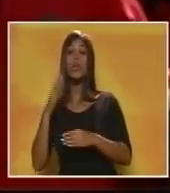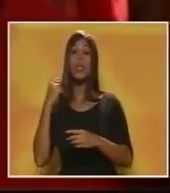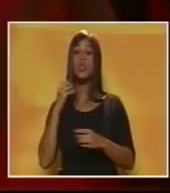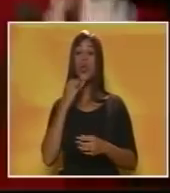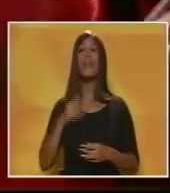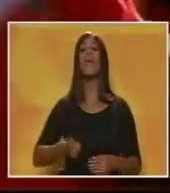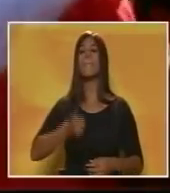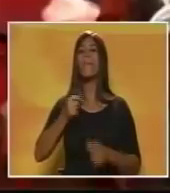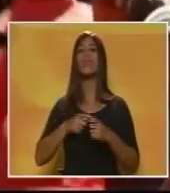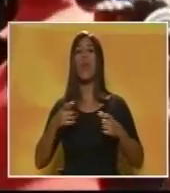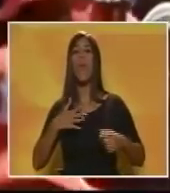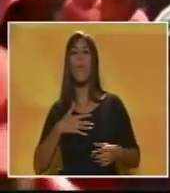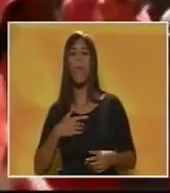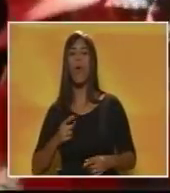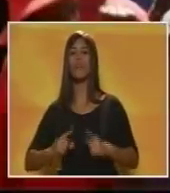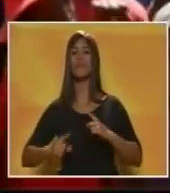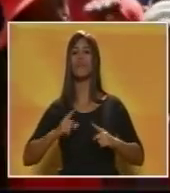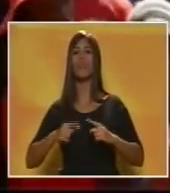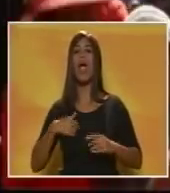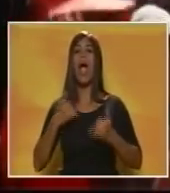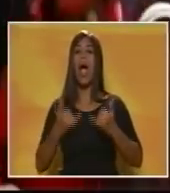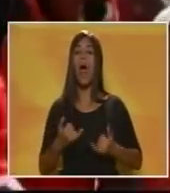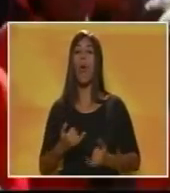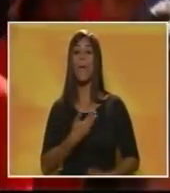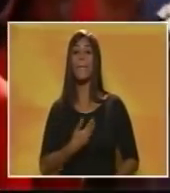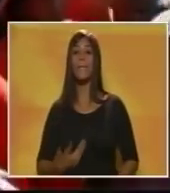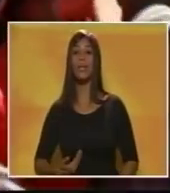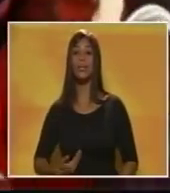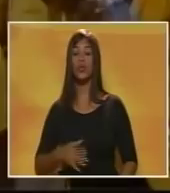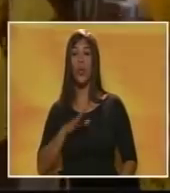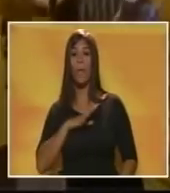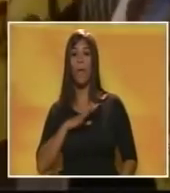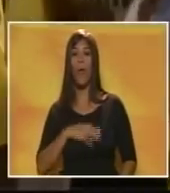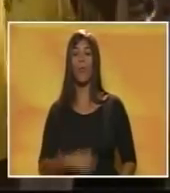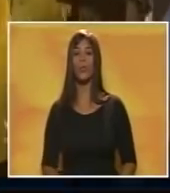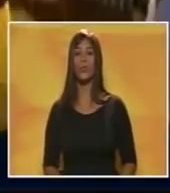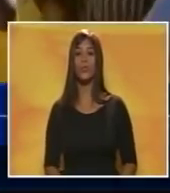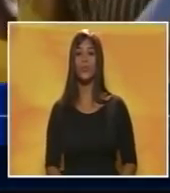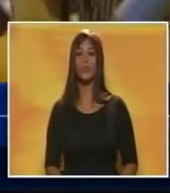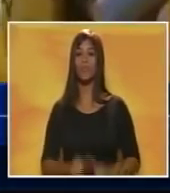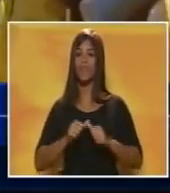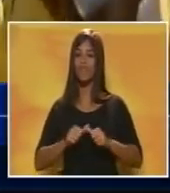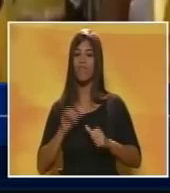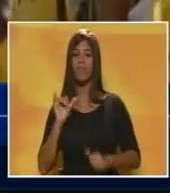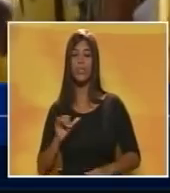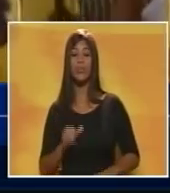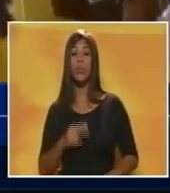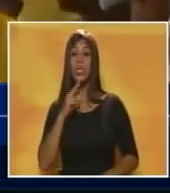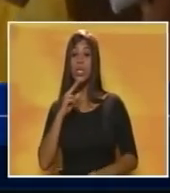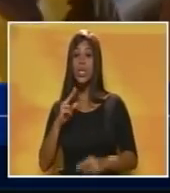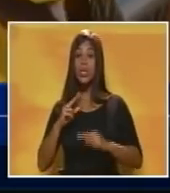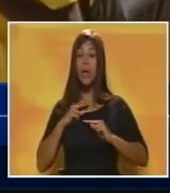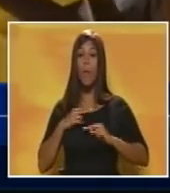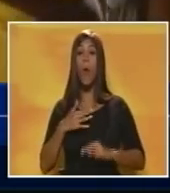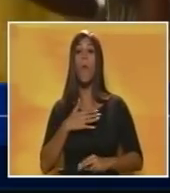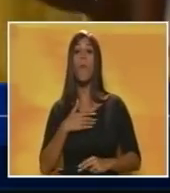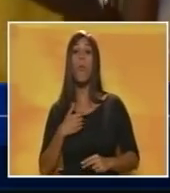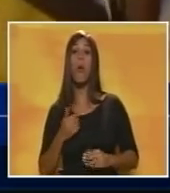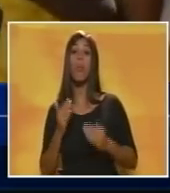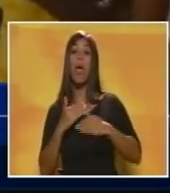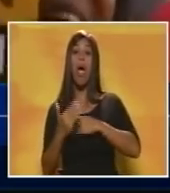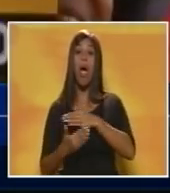la mayoría para mantener en el cargo al actual presidente Cyril Ramaphosa. Si bien el resultado aún podría